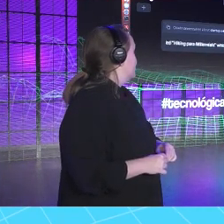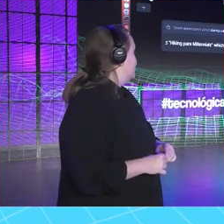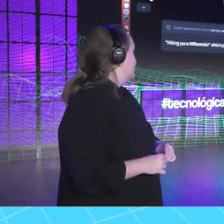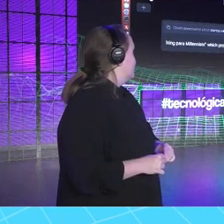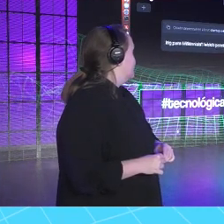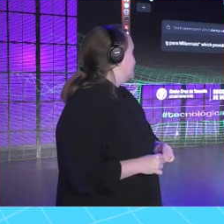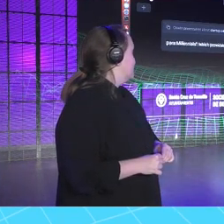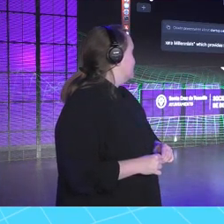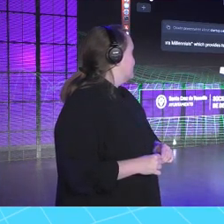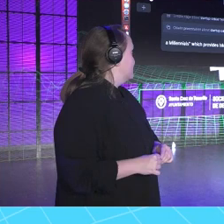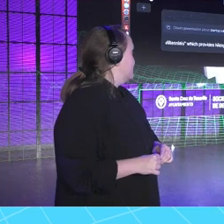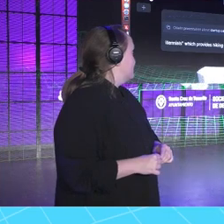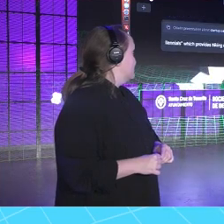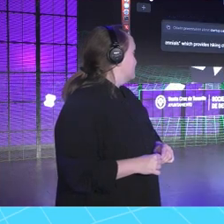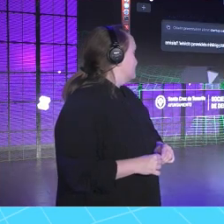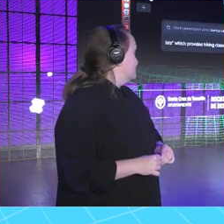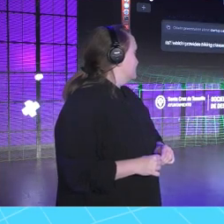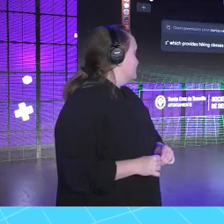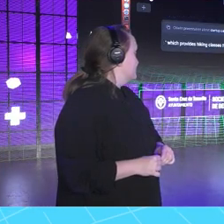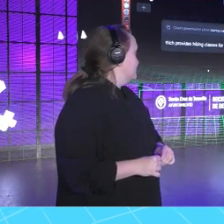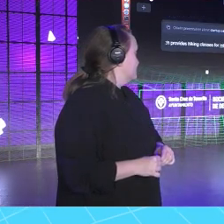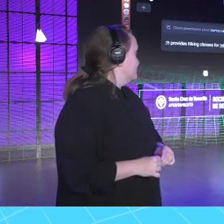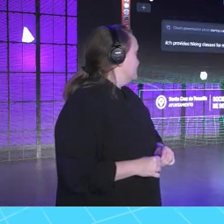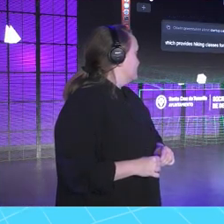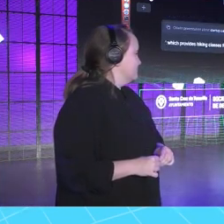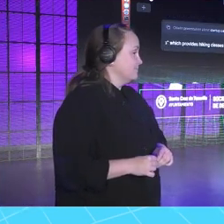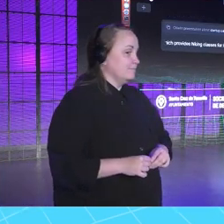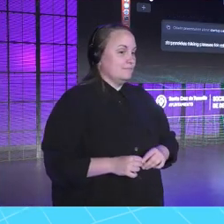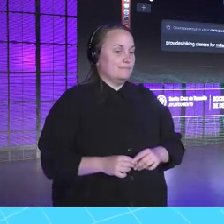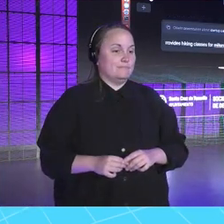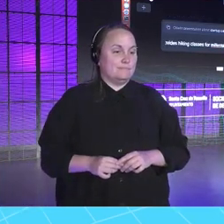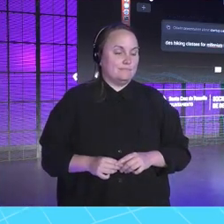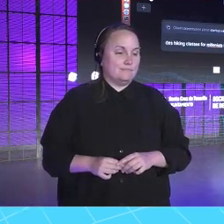milenios to hell them Discover new